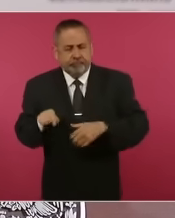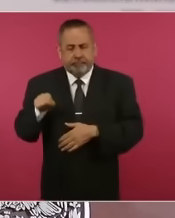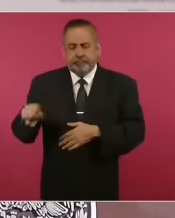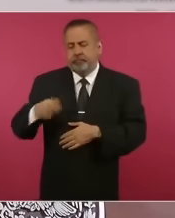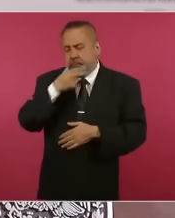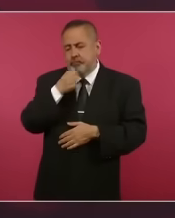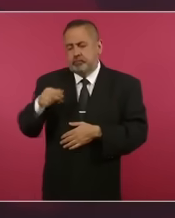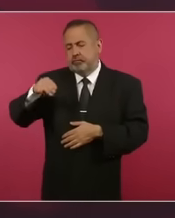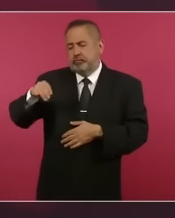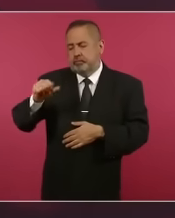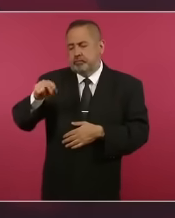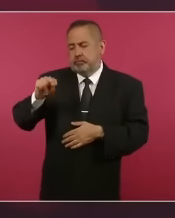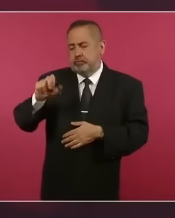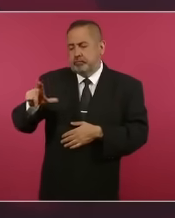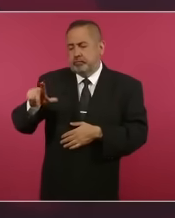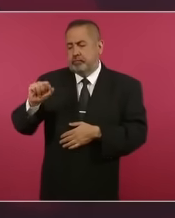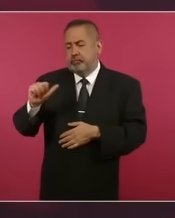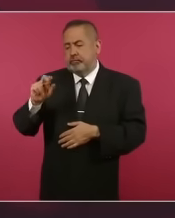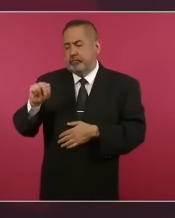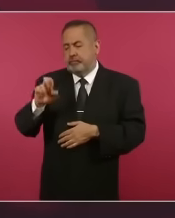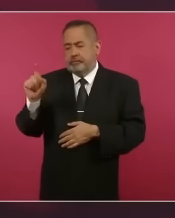Manuel Sánchez Mármol,